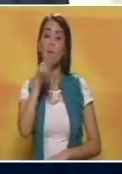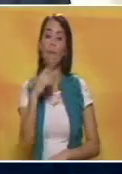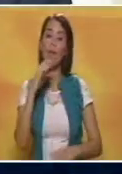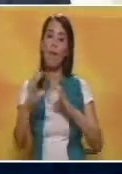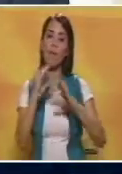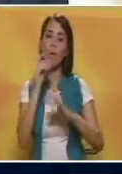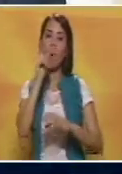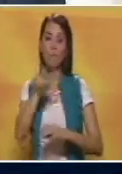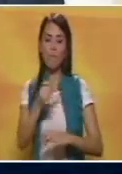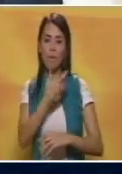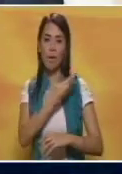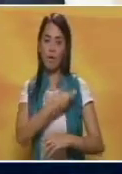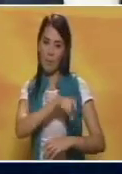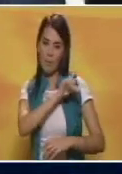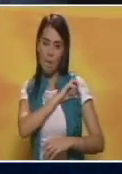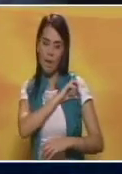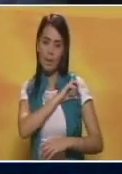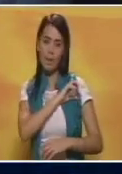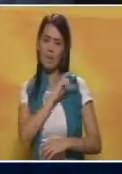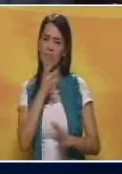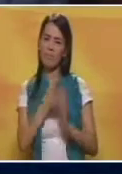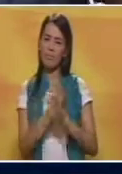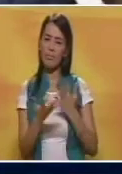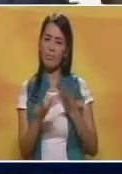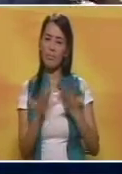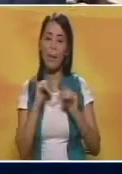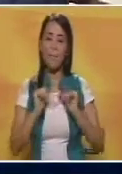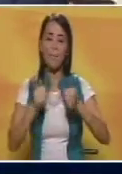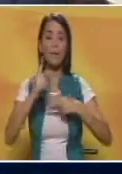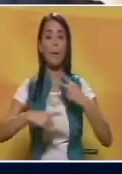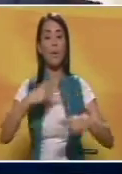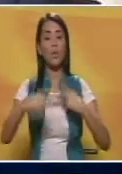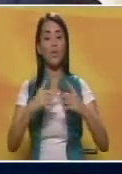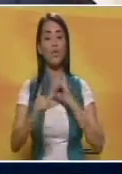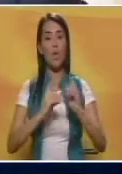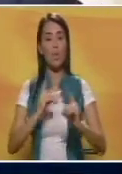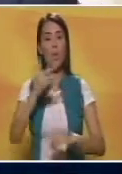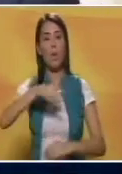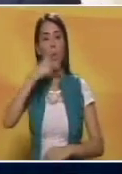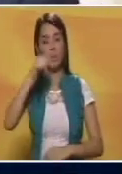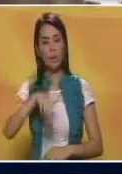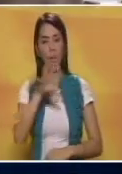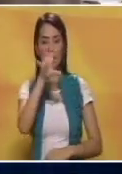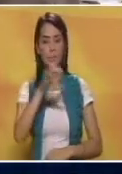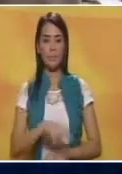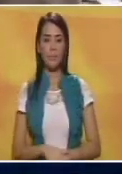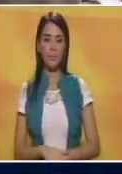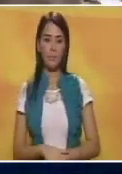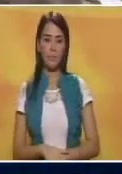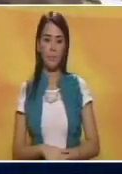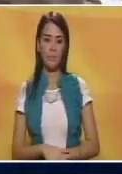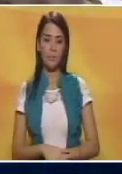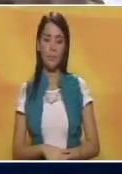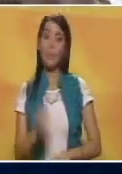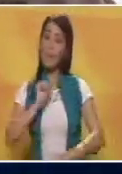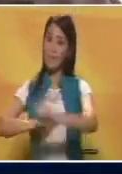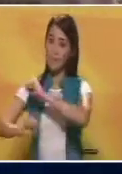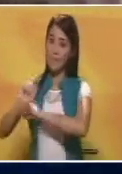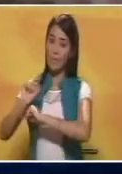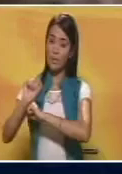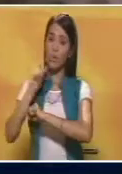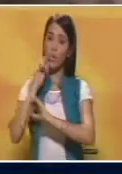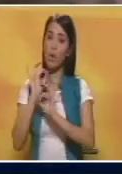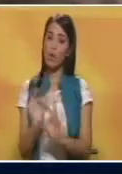con rodríguez zapatero sobre la posibilidad de que se inicie un nuevo proceso de diálogo político en el país en ese sentido defendió las